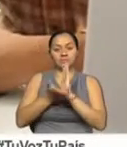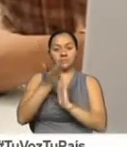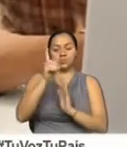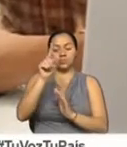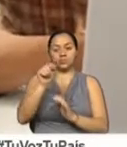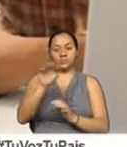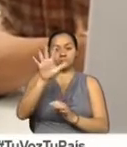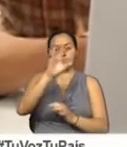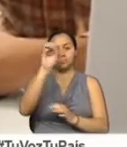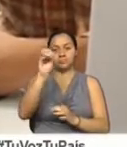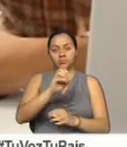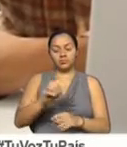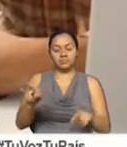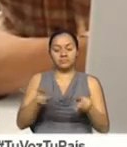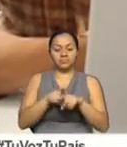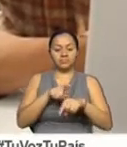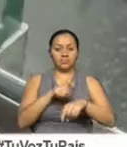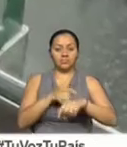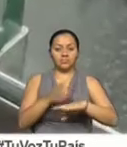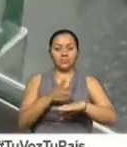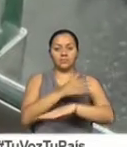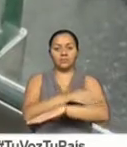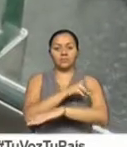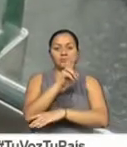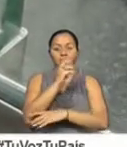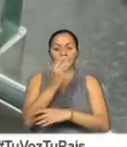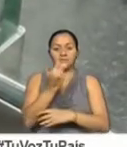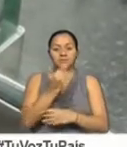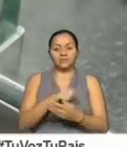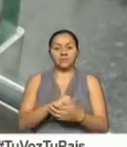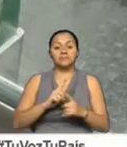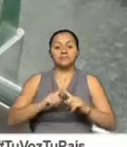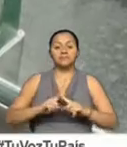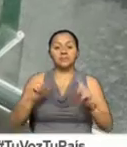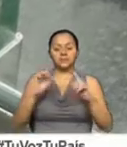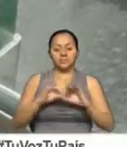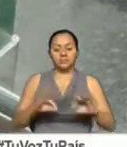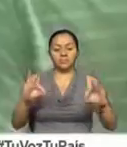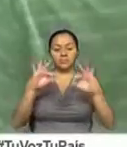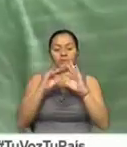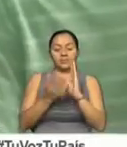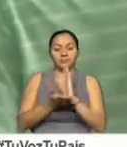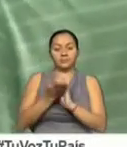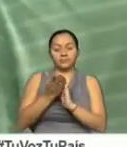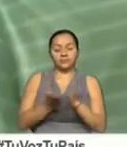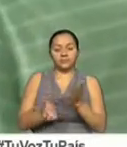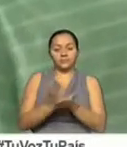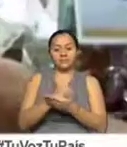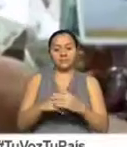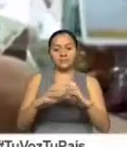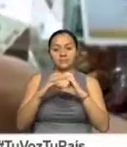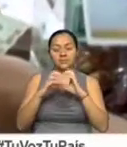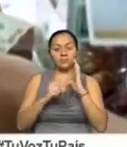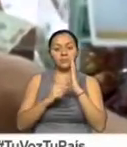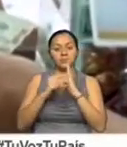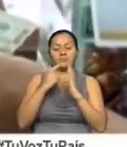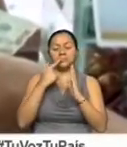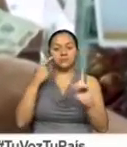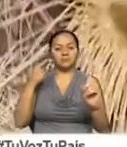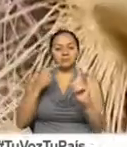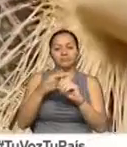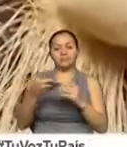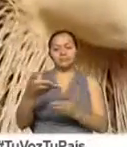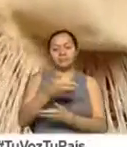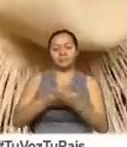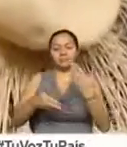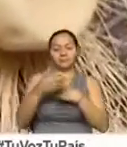1,5% respecto al mismo periodo en 2015. Sin embargo, lo importante de este incremento en la recaudación tributaria radica en la